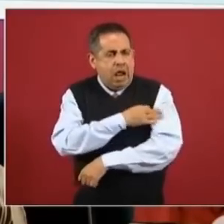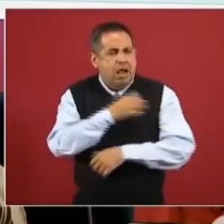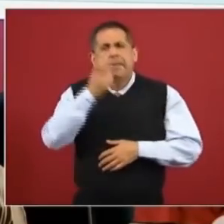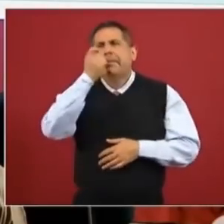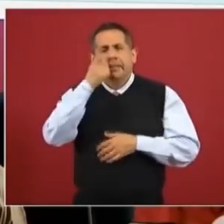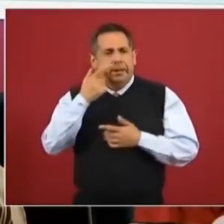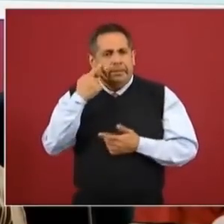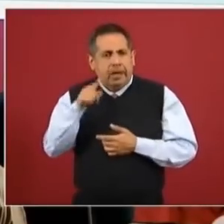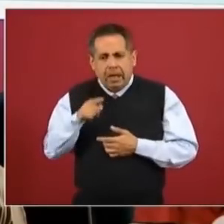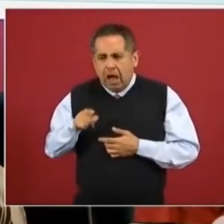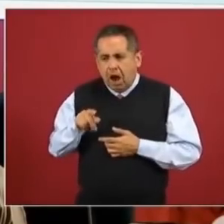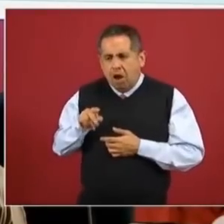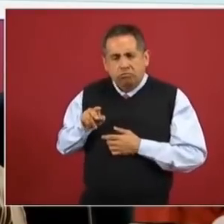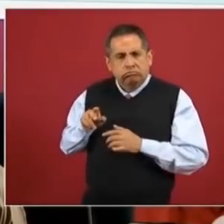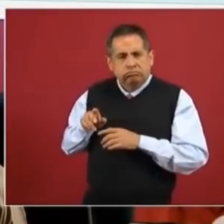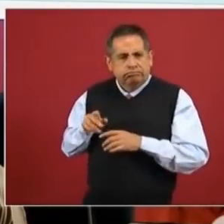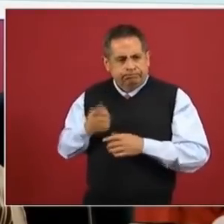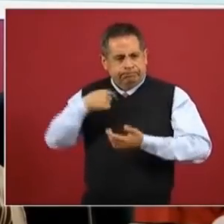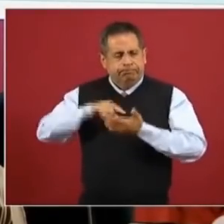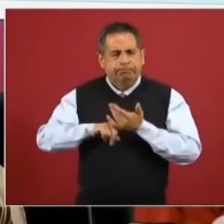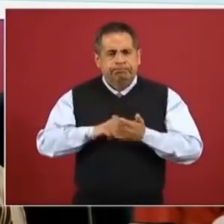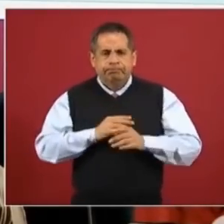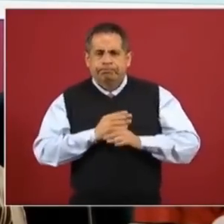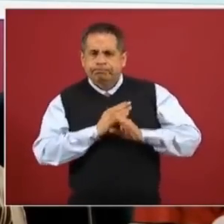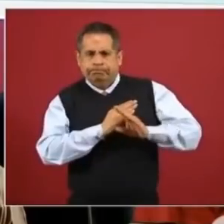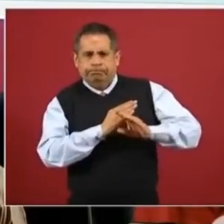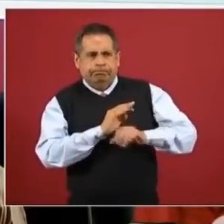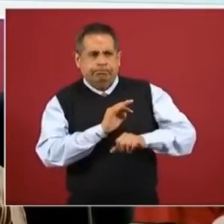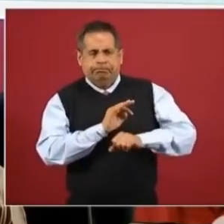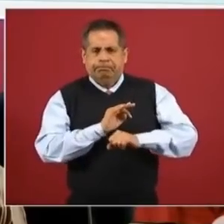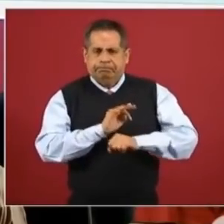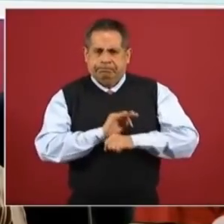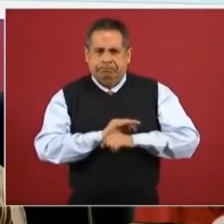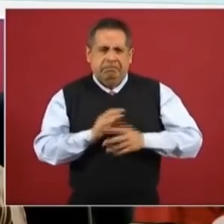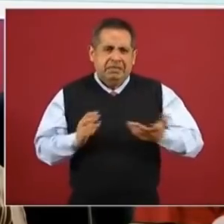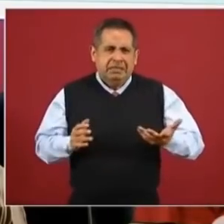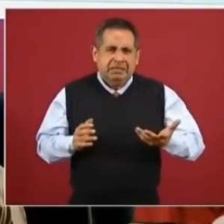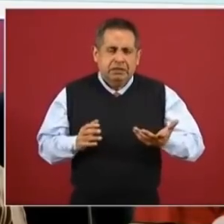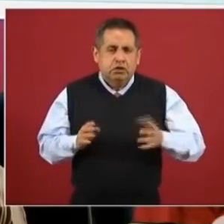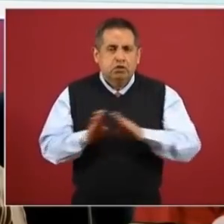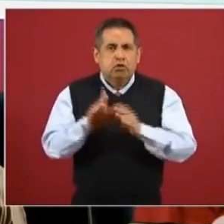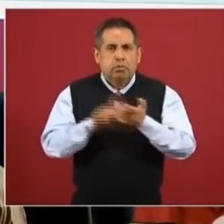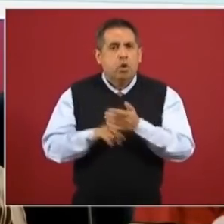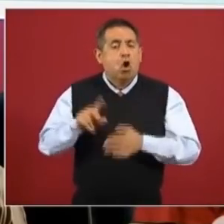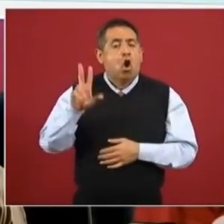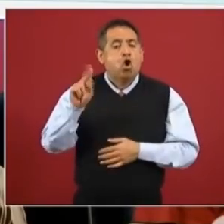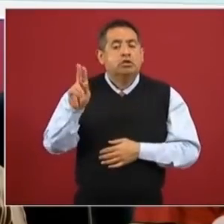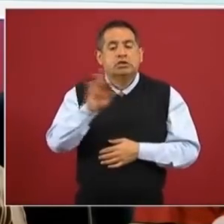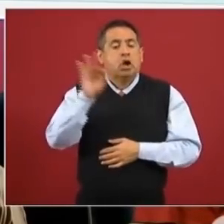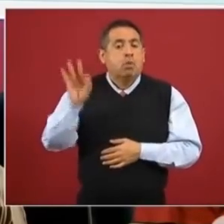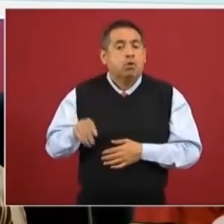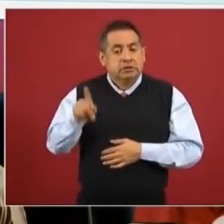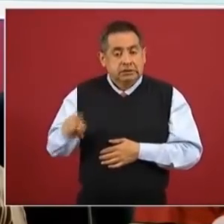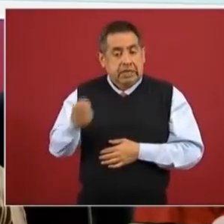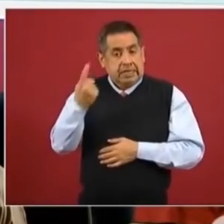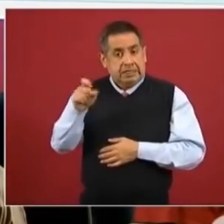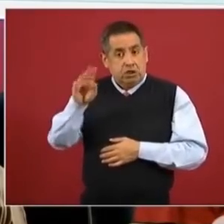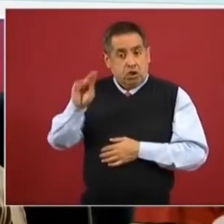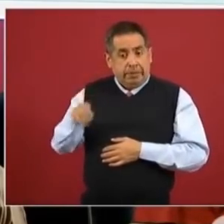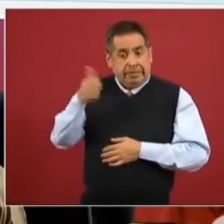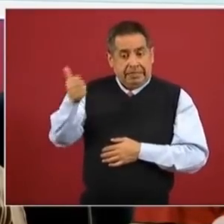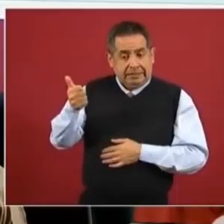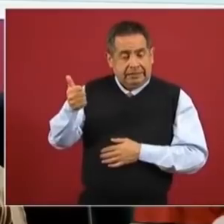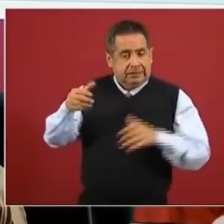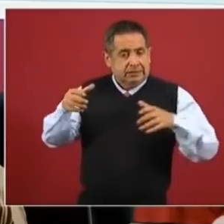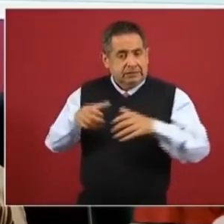para darles esta protección. Ahora, el 80% de estos 196